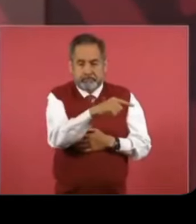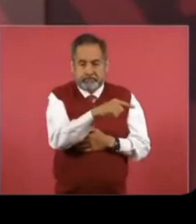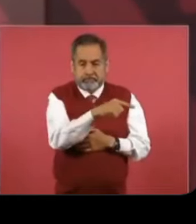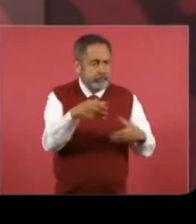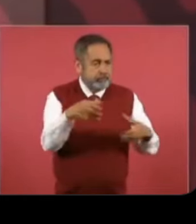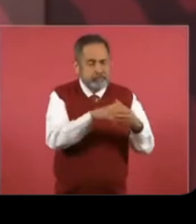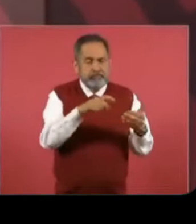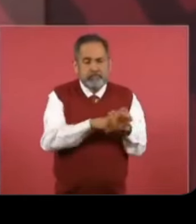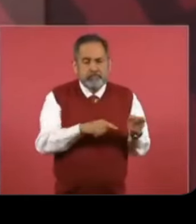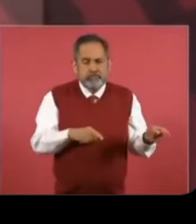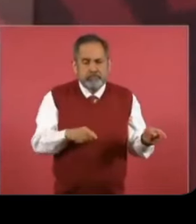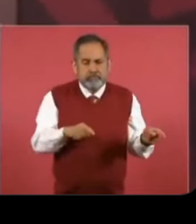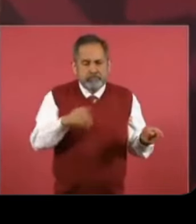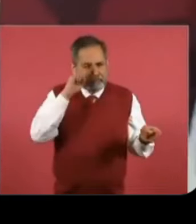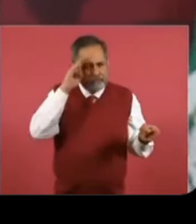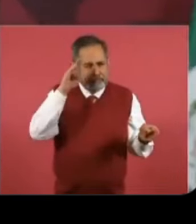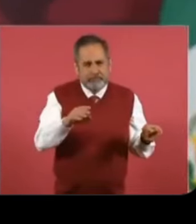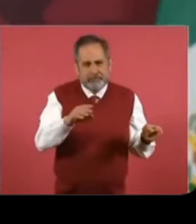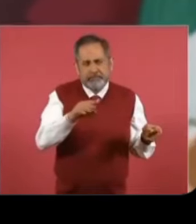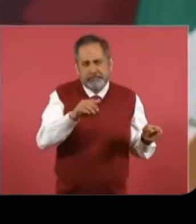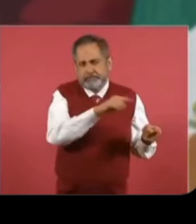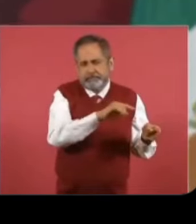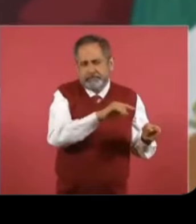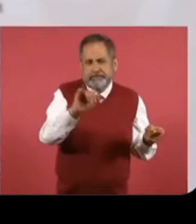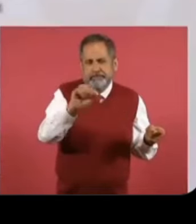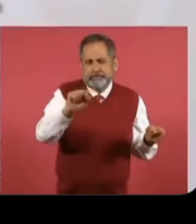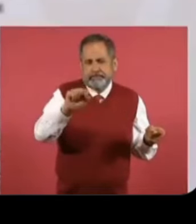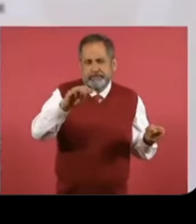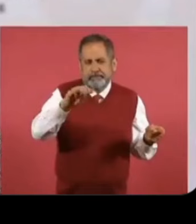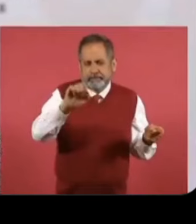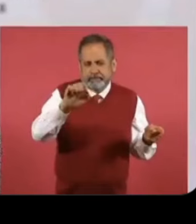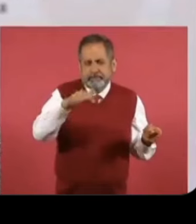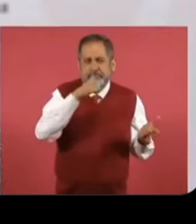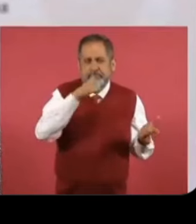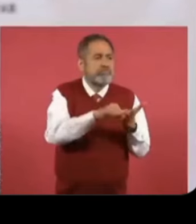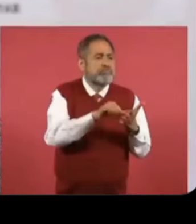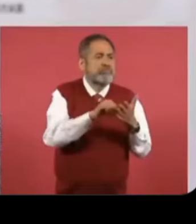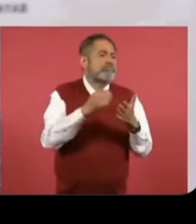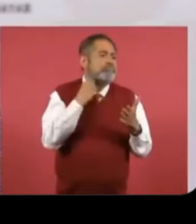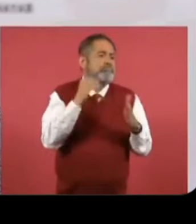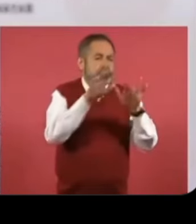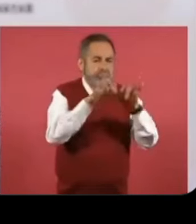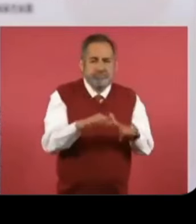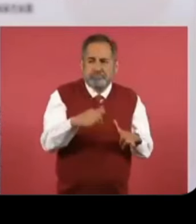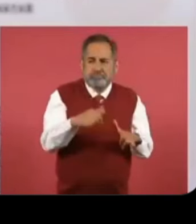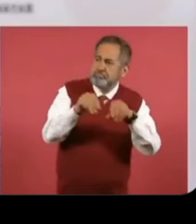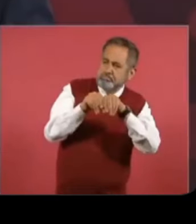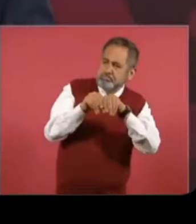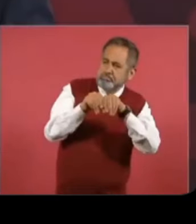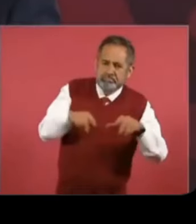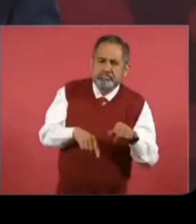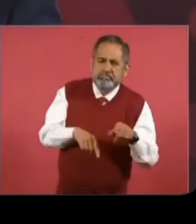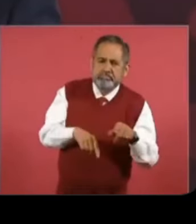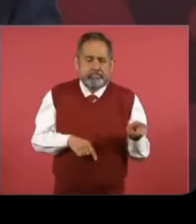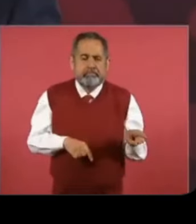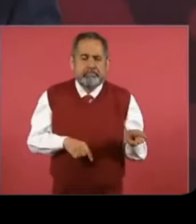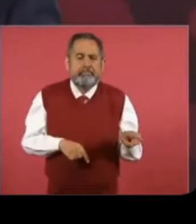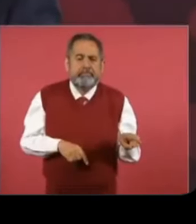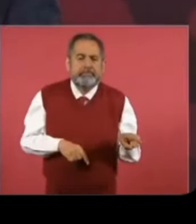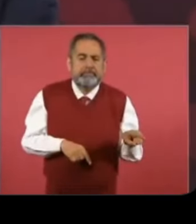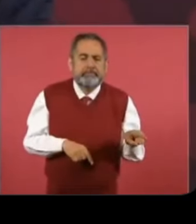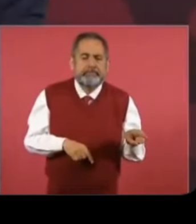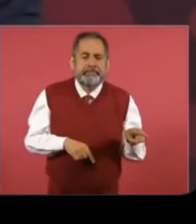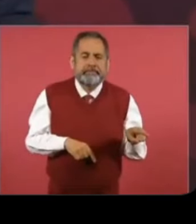Noticias. Un nuevo canal de respaldo. Invito a que te suscribas, te lo vamos a agradecer y vas